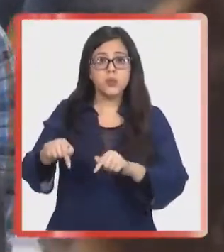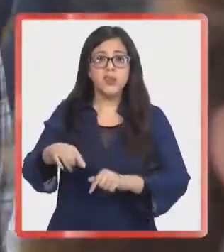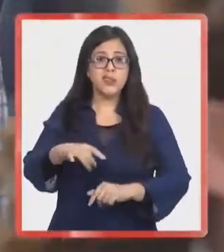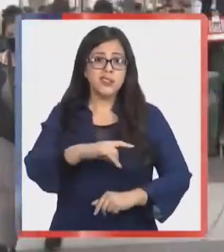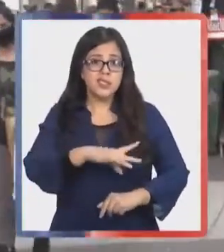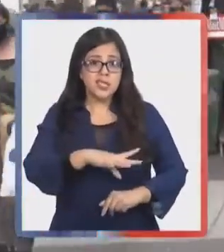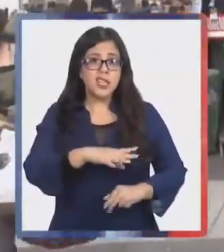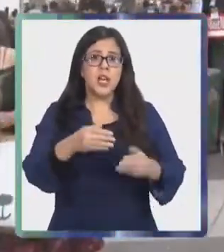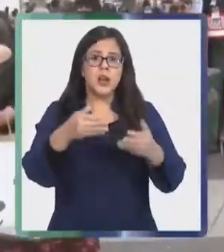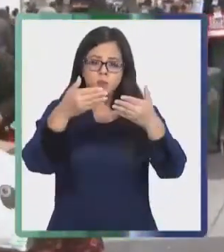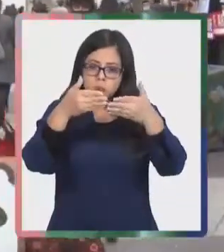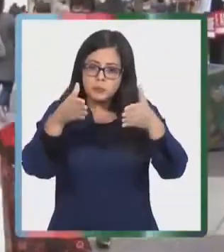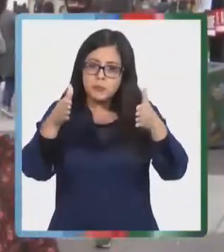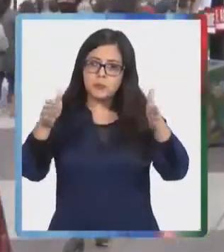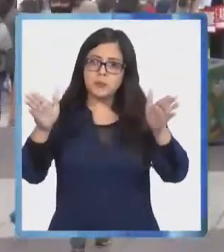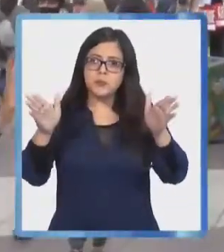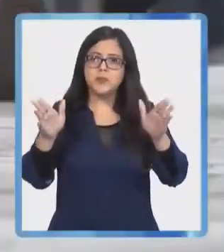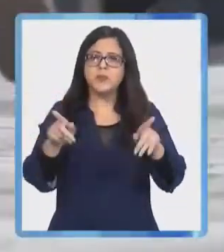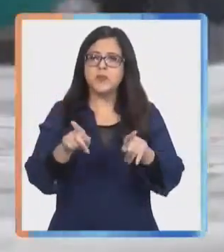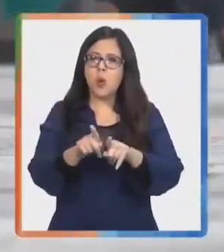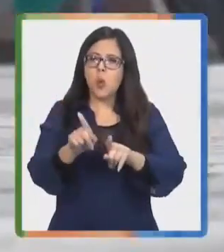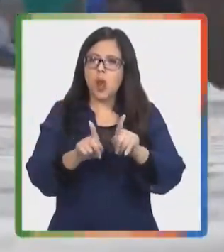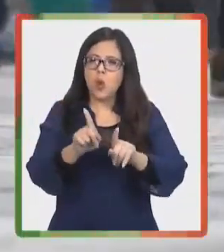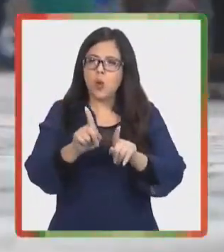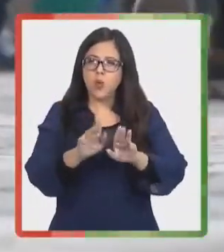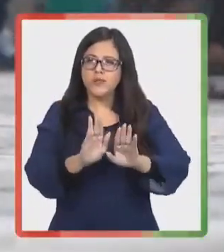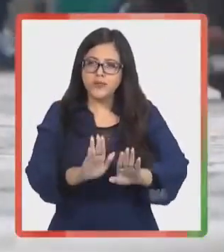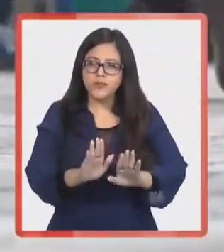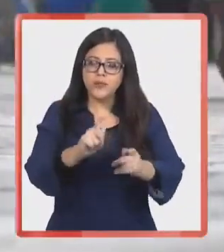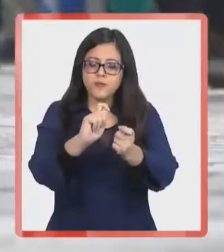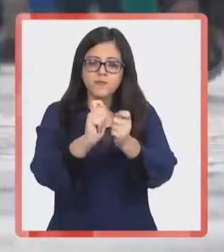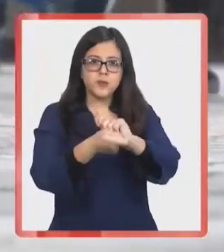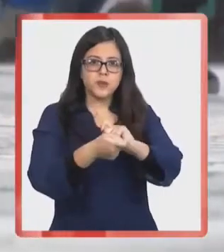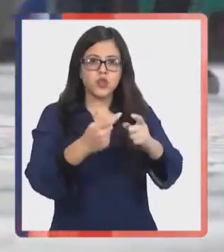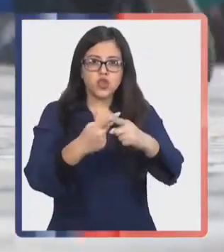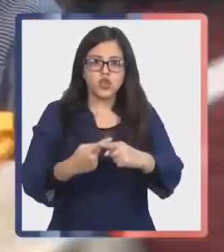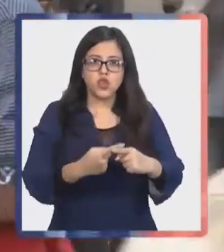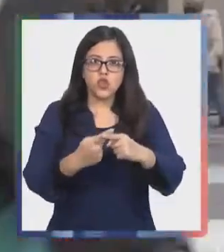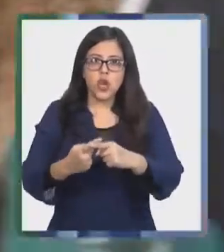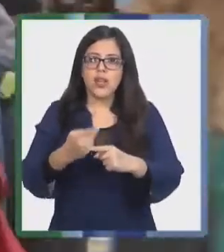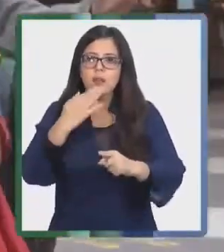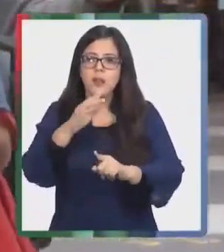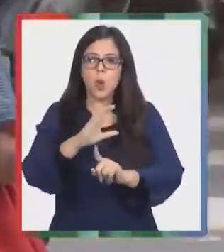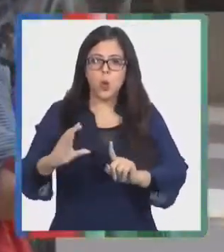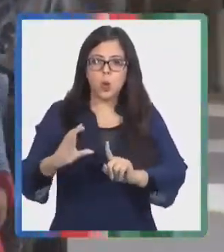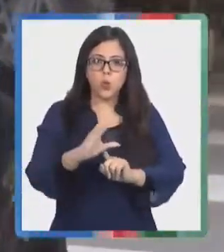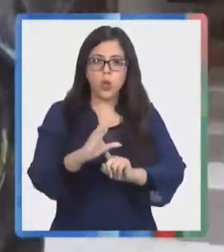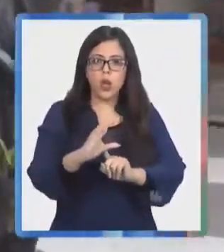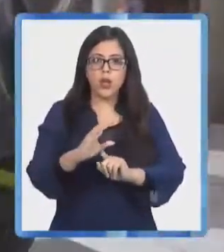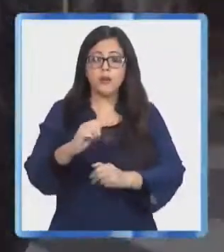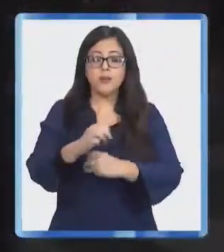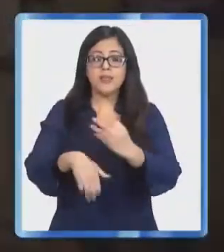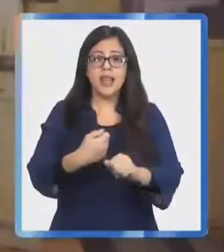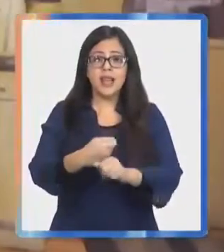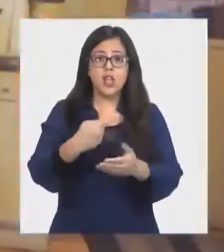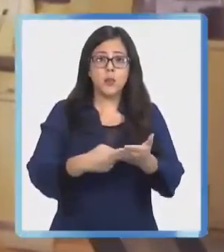Afortunadamente, nuestro país se fue abriendo, aunque con cierta resistencia, a las transformaciones sociales y culturales.